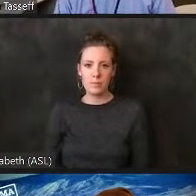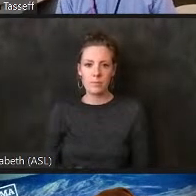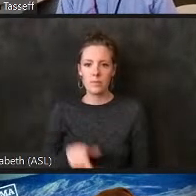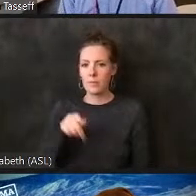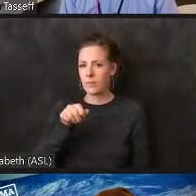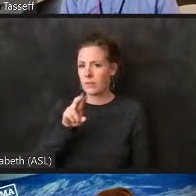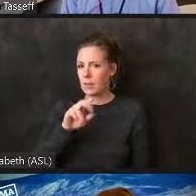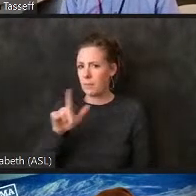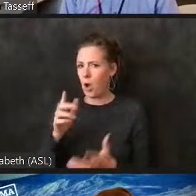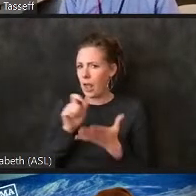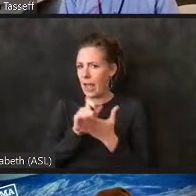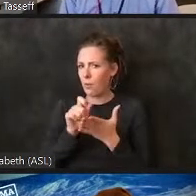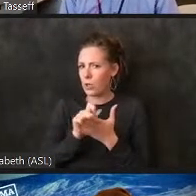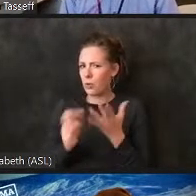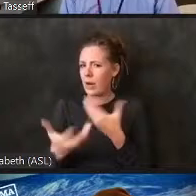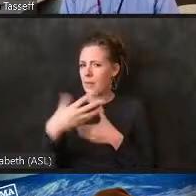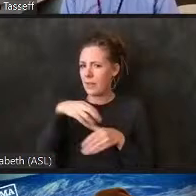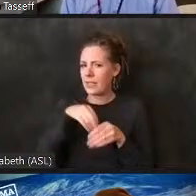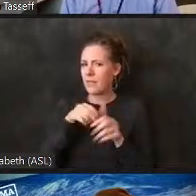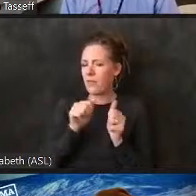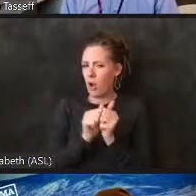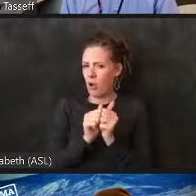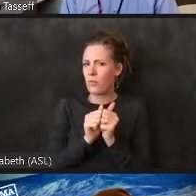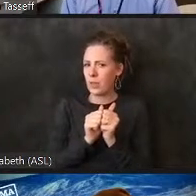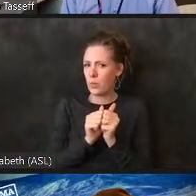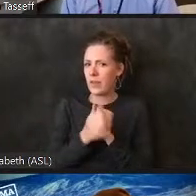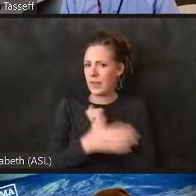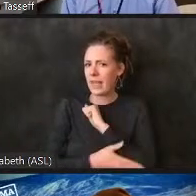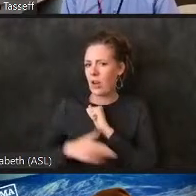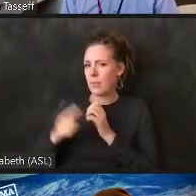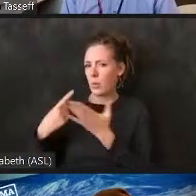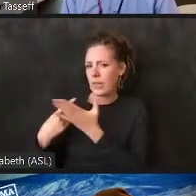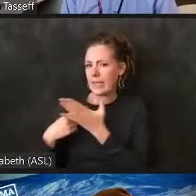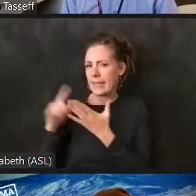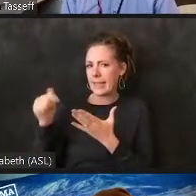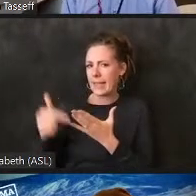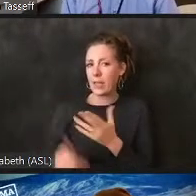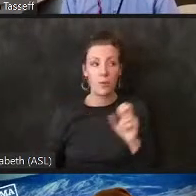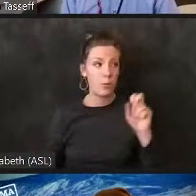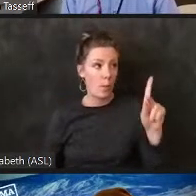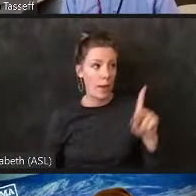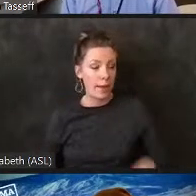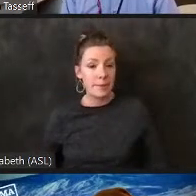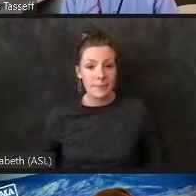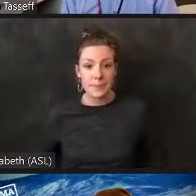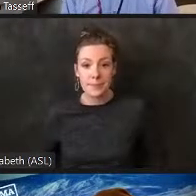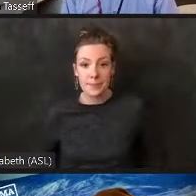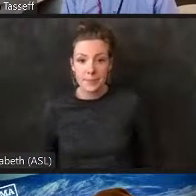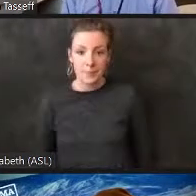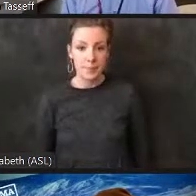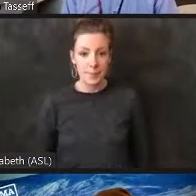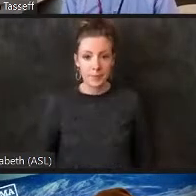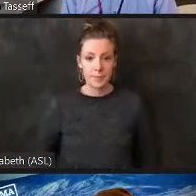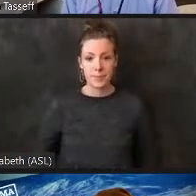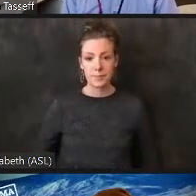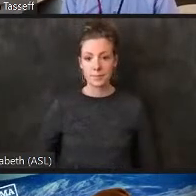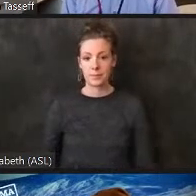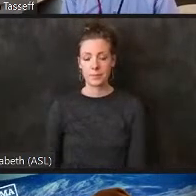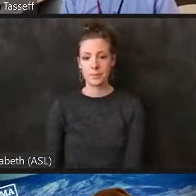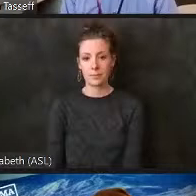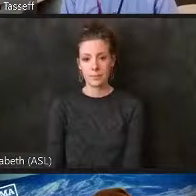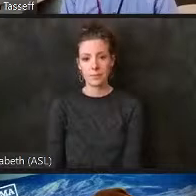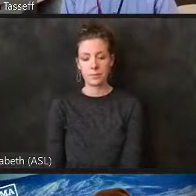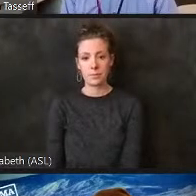de las casas de cuidado de personas adultas de arriba de 5 años.